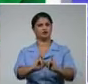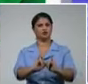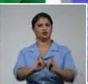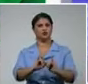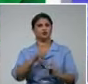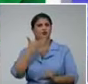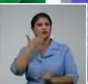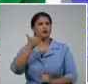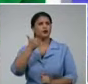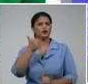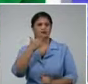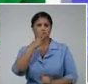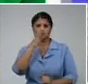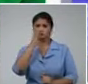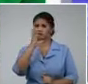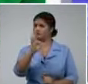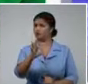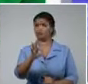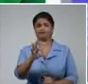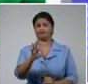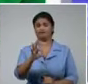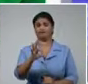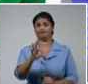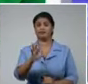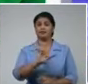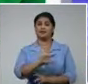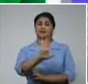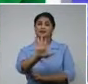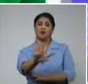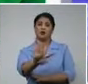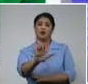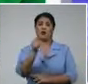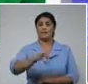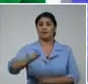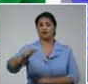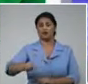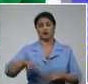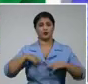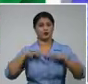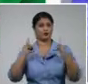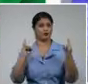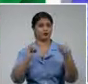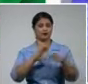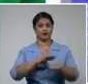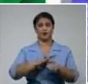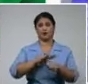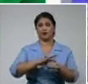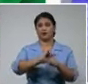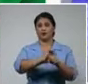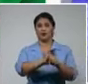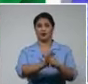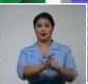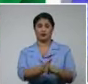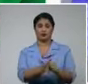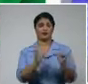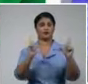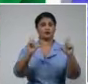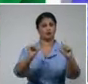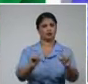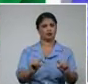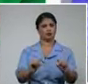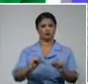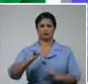ensombrecida por el fallecimiento de 5 personas con la COVID-19 en nuestro país, una disminución en el número de